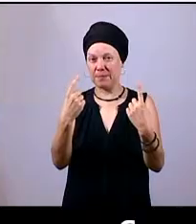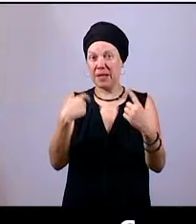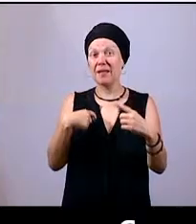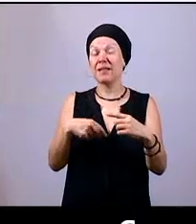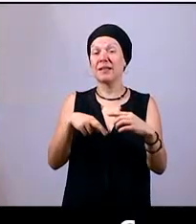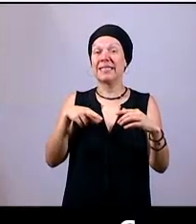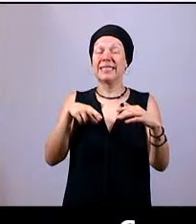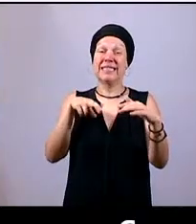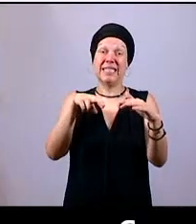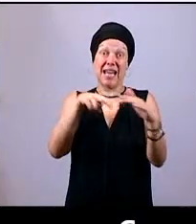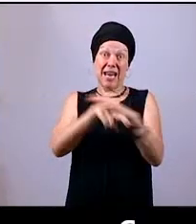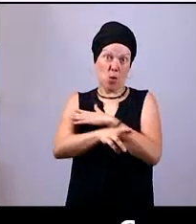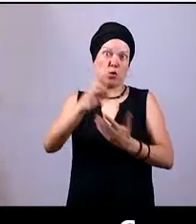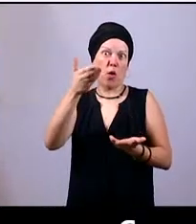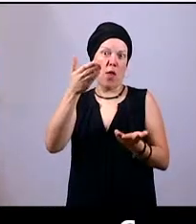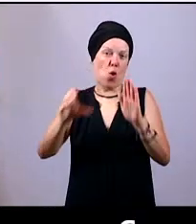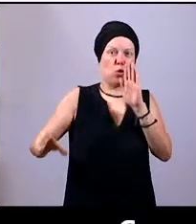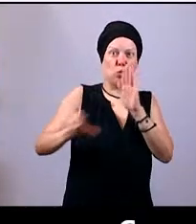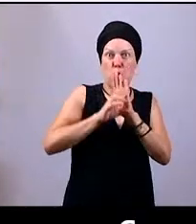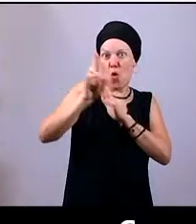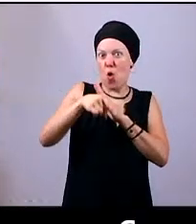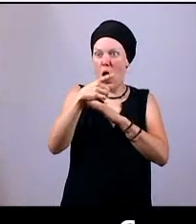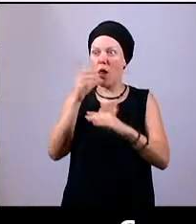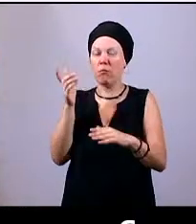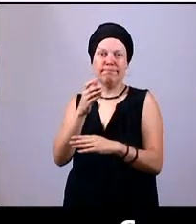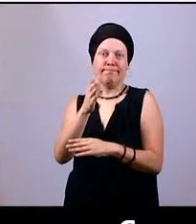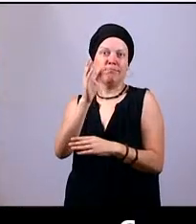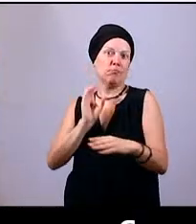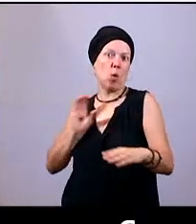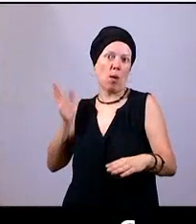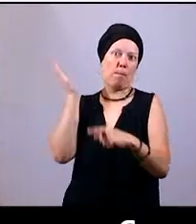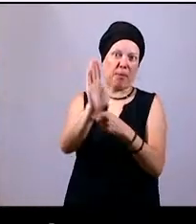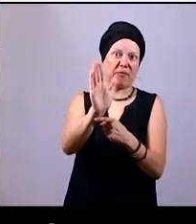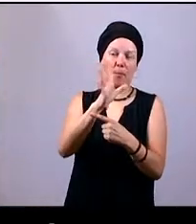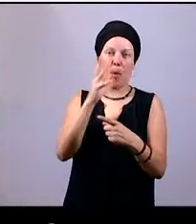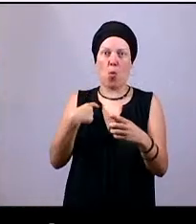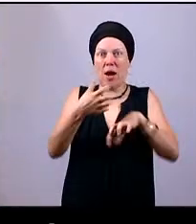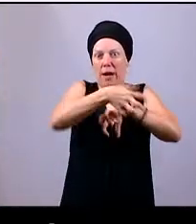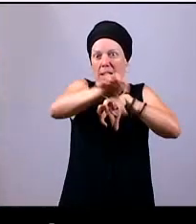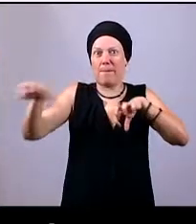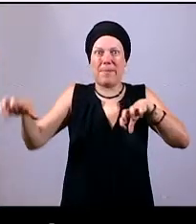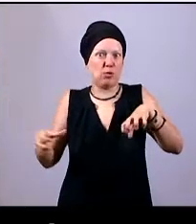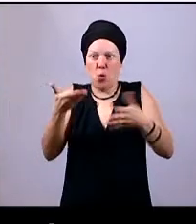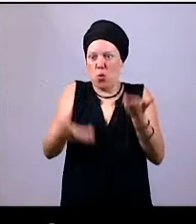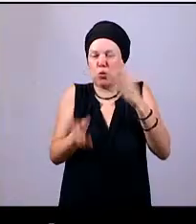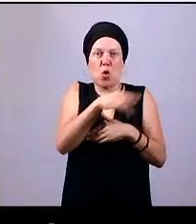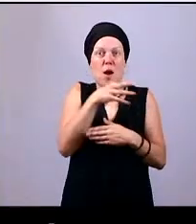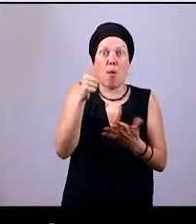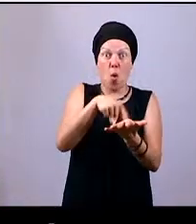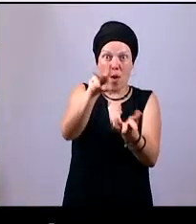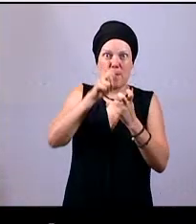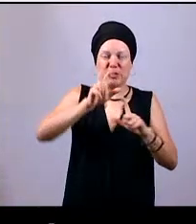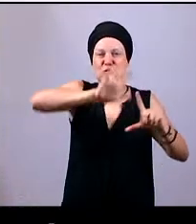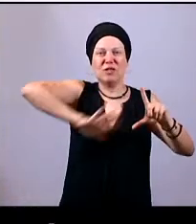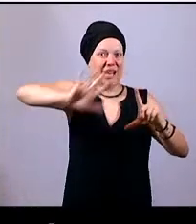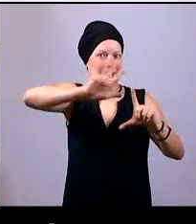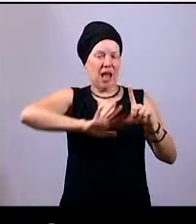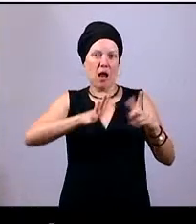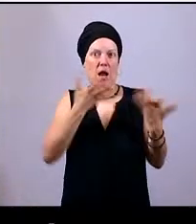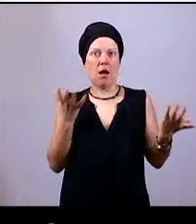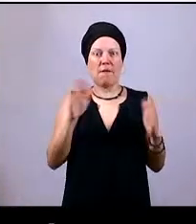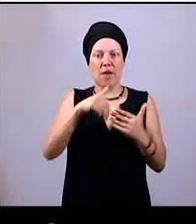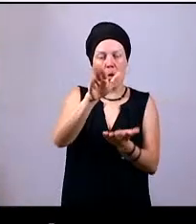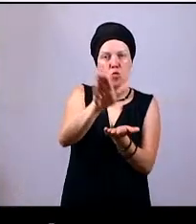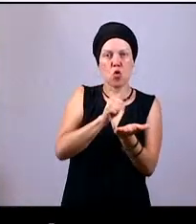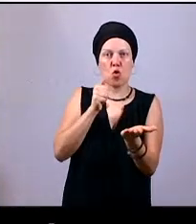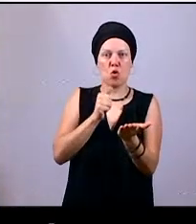de inconstitucionalidad contra ese reparto injusto de un impuesto estatal que pasa a